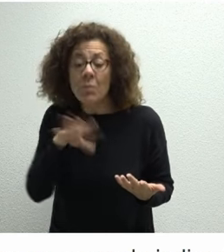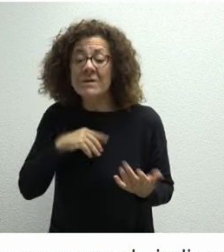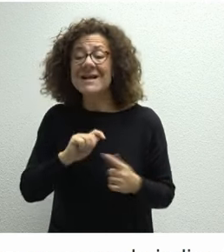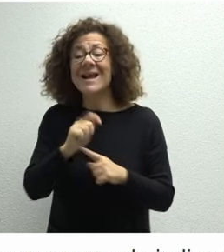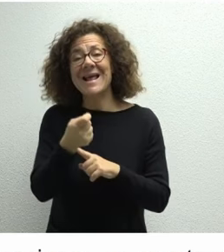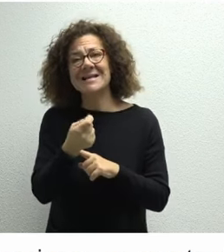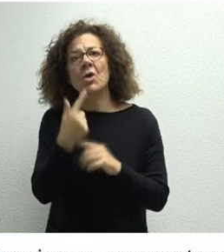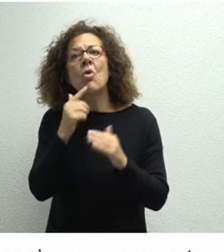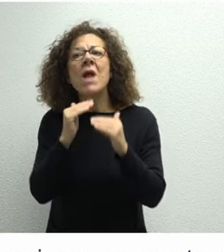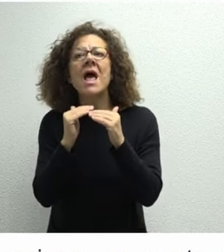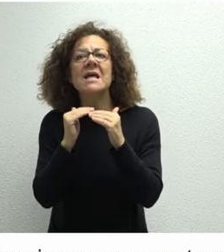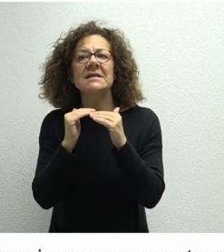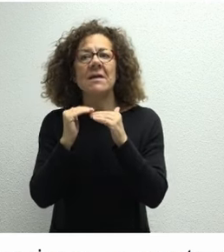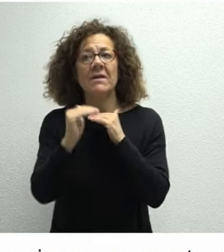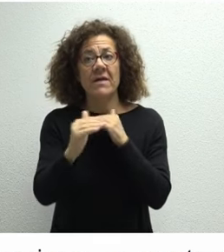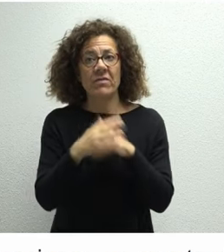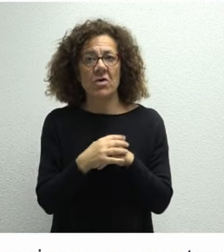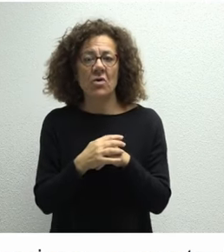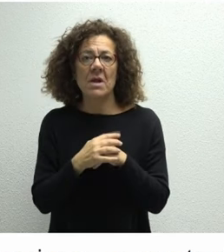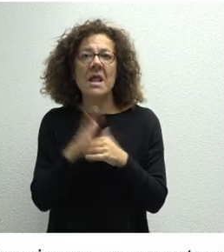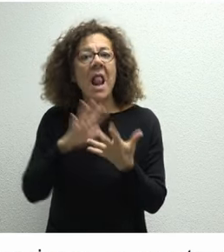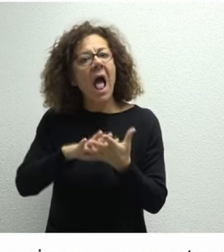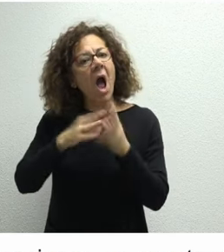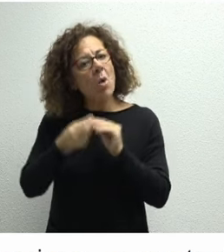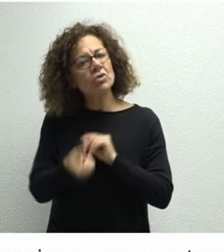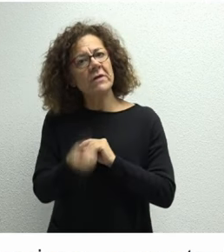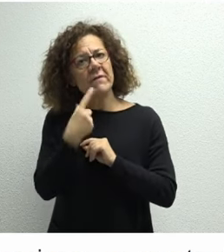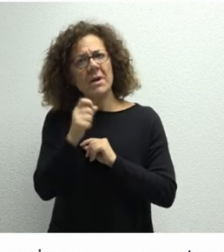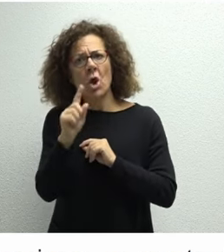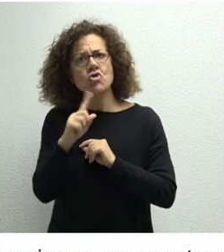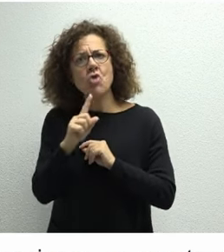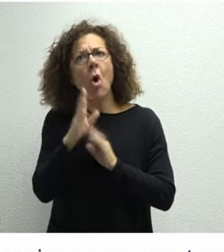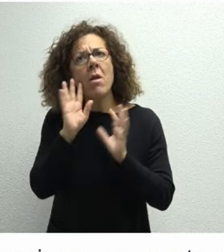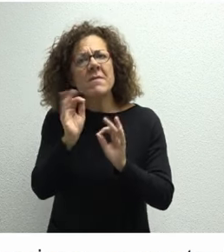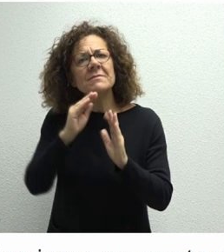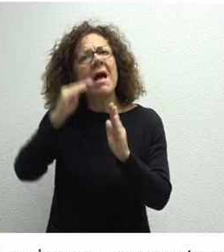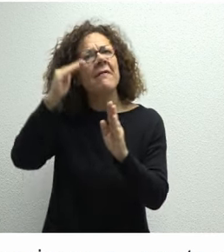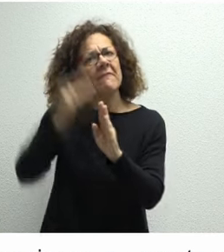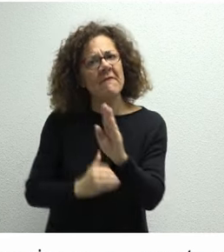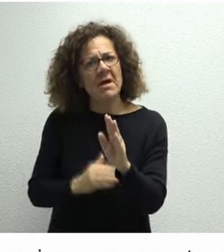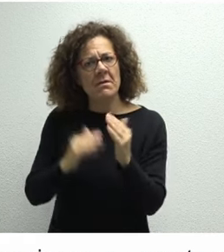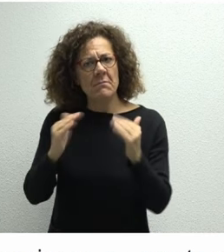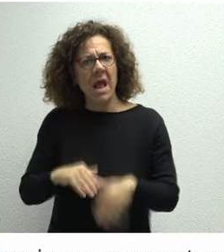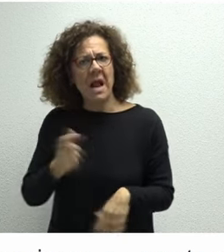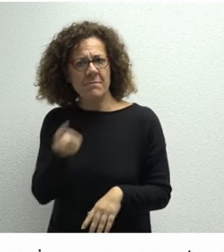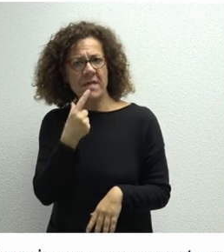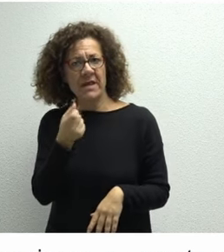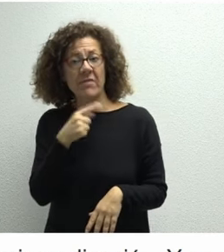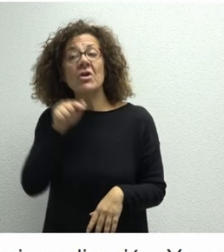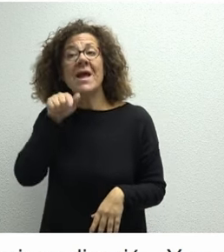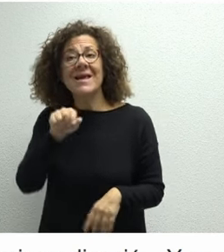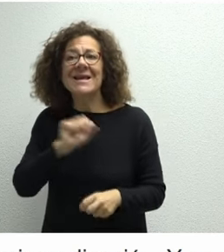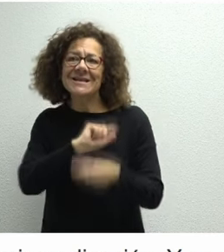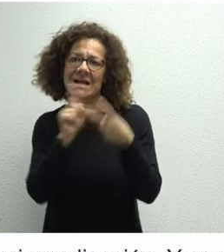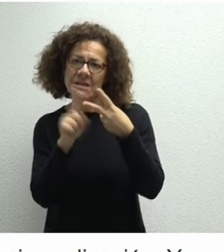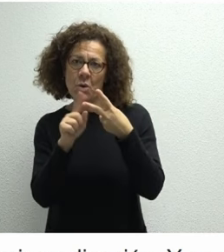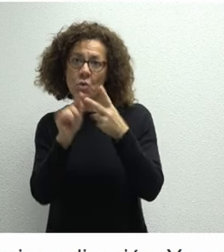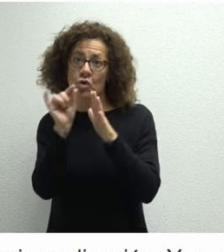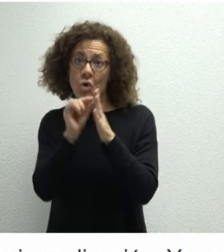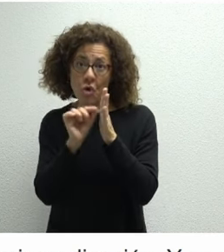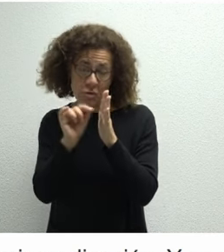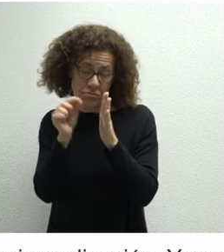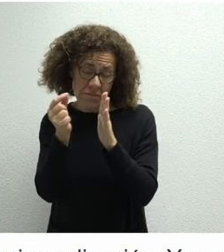sería la estabilización y el ajuste farmacológico más que la propia reducción no de medicación y ahí es el segundo indicador